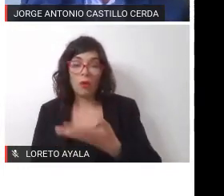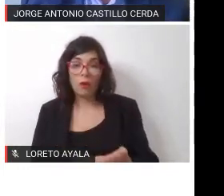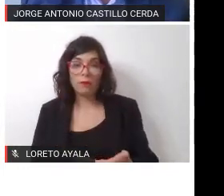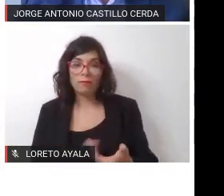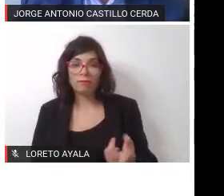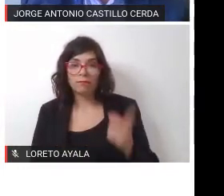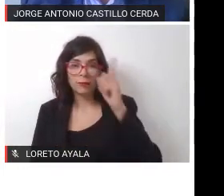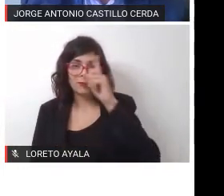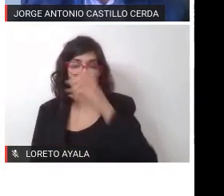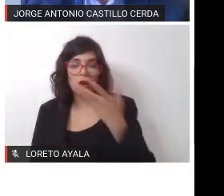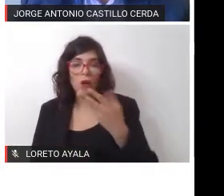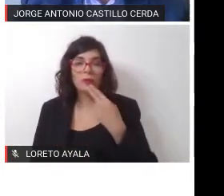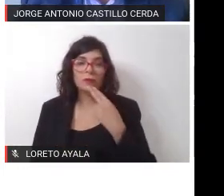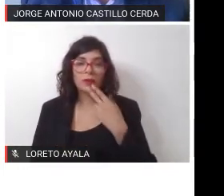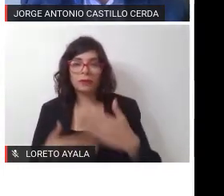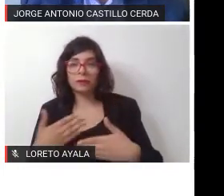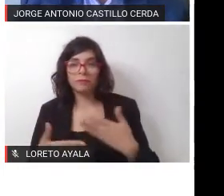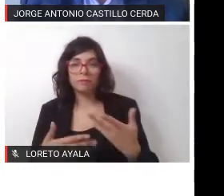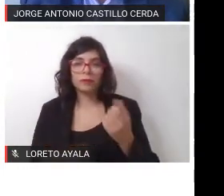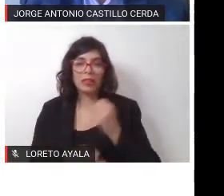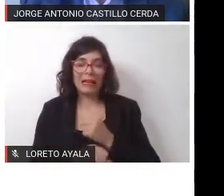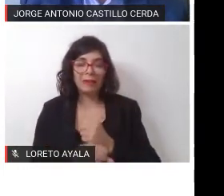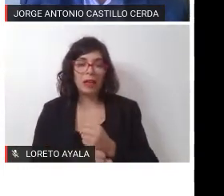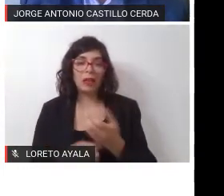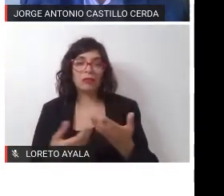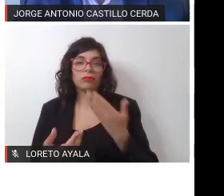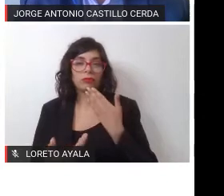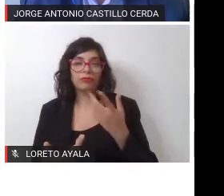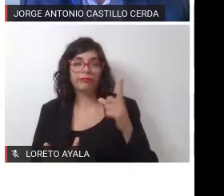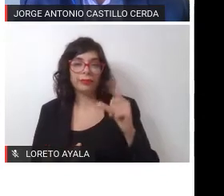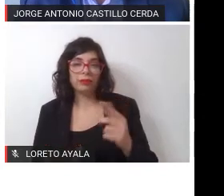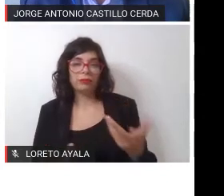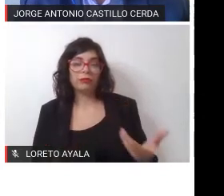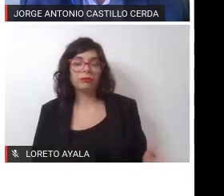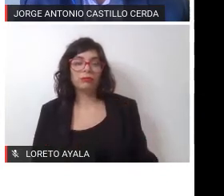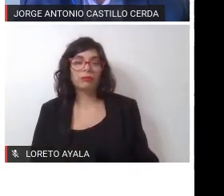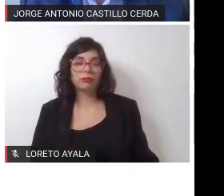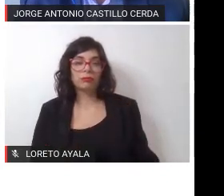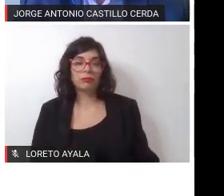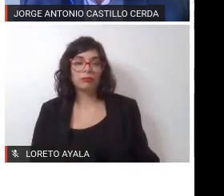limitan las fuentes de trabajo, lo que hace que,